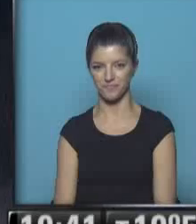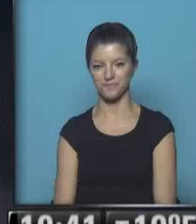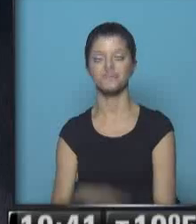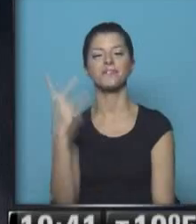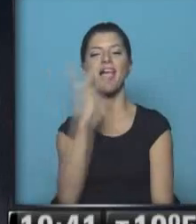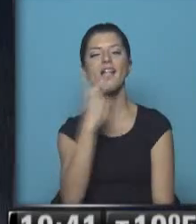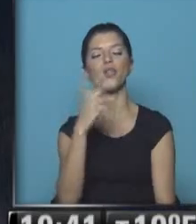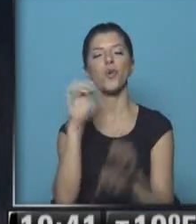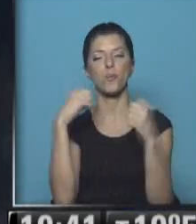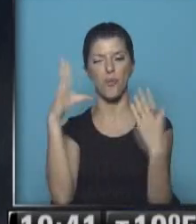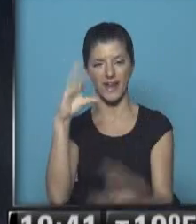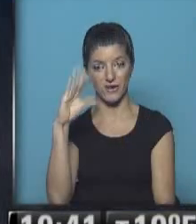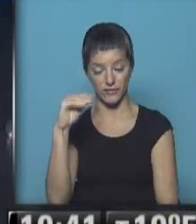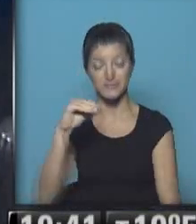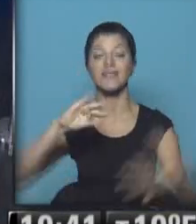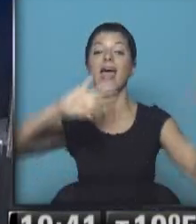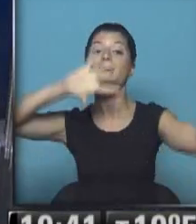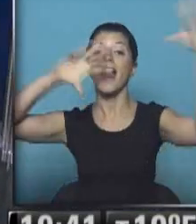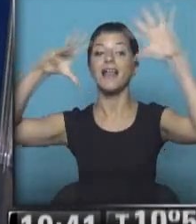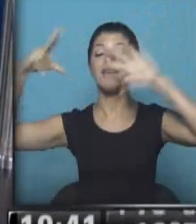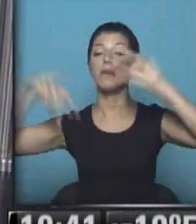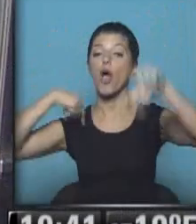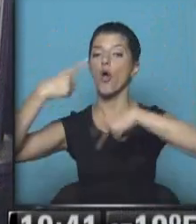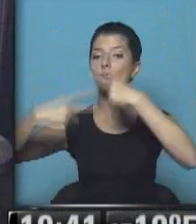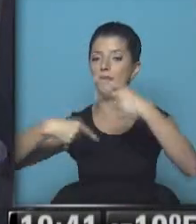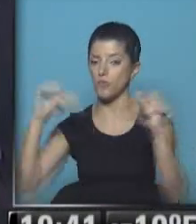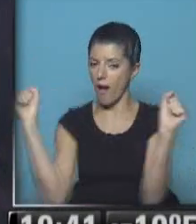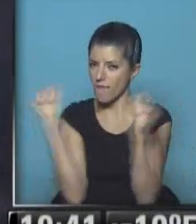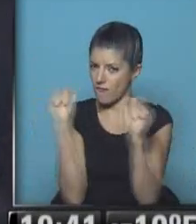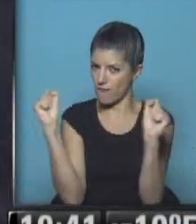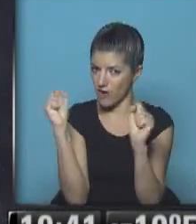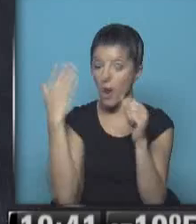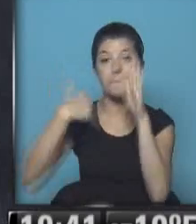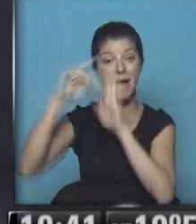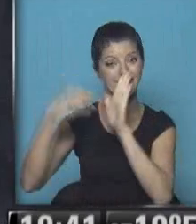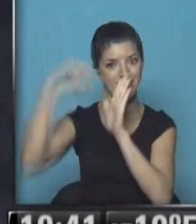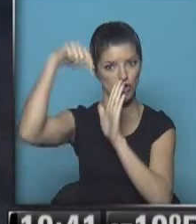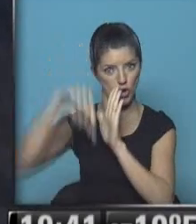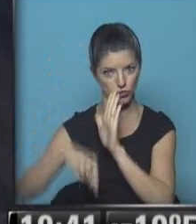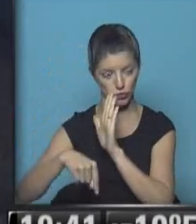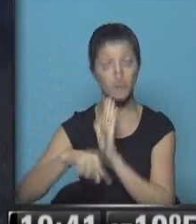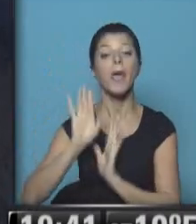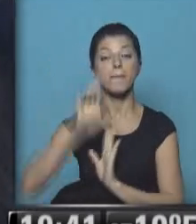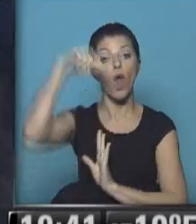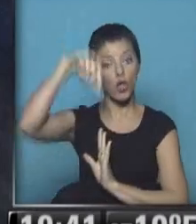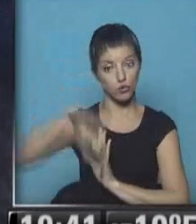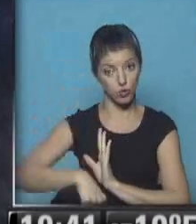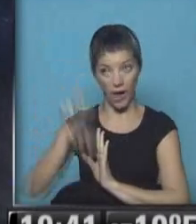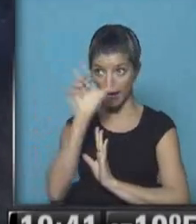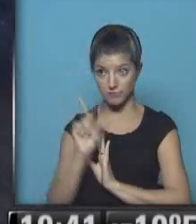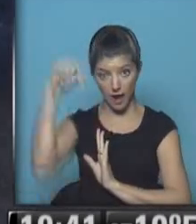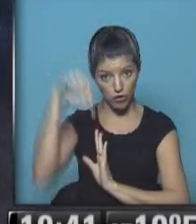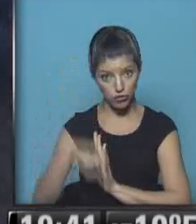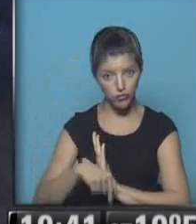Cecilia, Pablo, muy buenas noches. Las condiciones meteorológicas seguirán siendo de tiempo muy frío, especialmente en el centro y sur argentino. Y en el sur argentino, en estos momentos, está